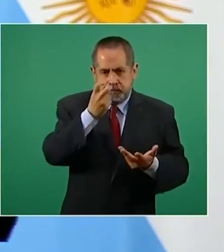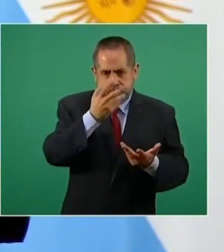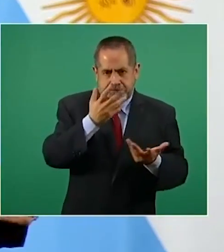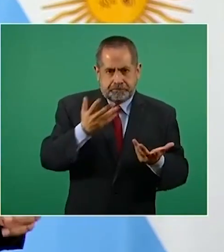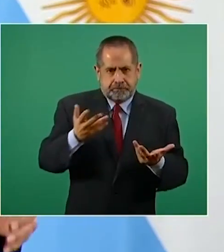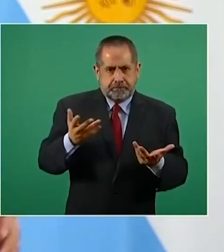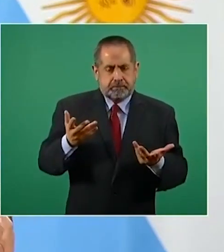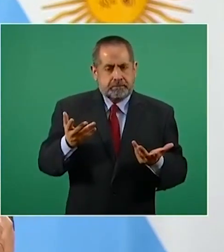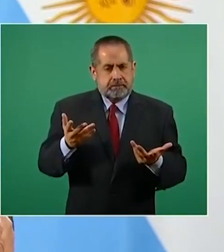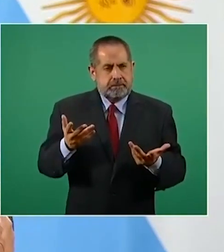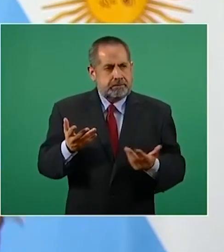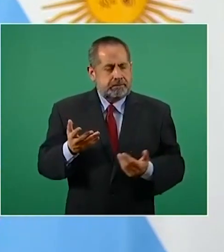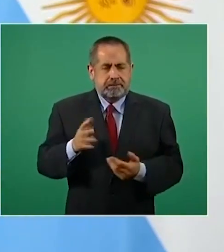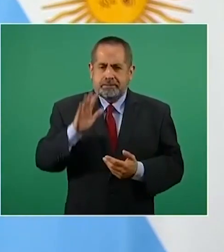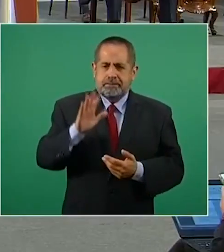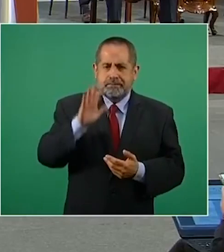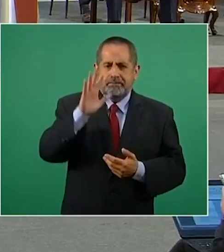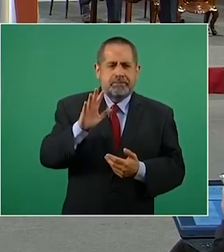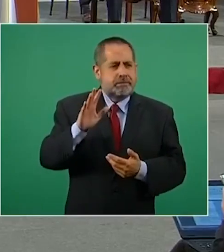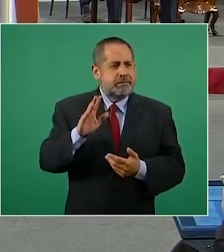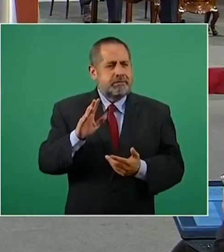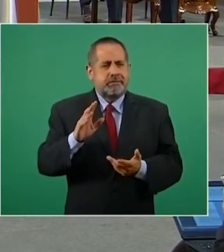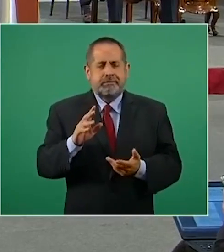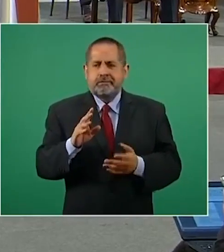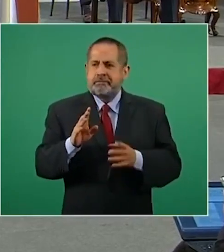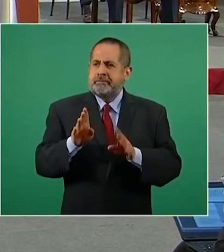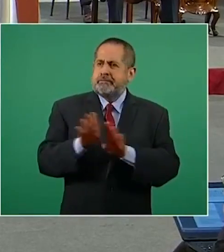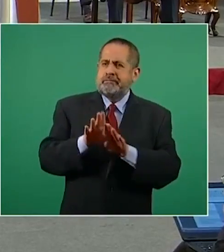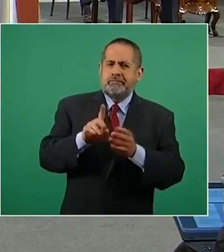parece un florero,